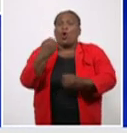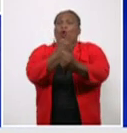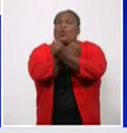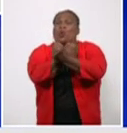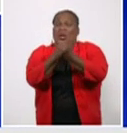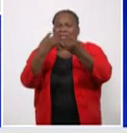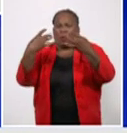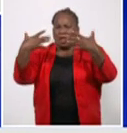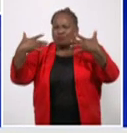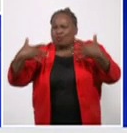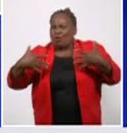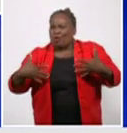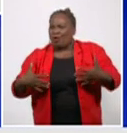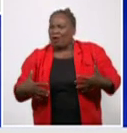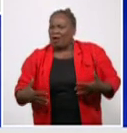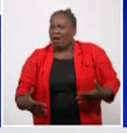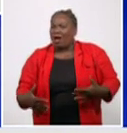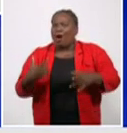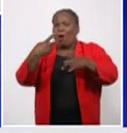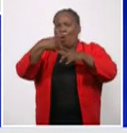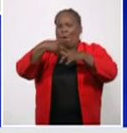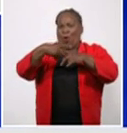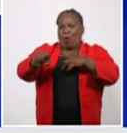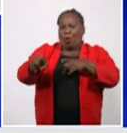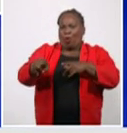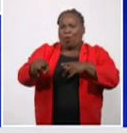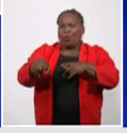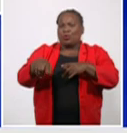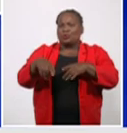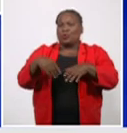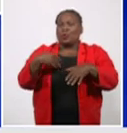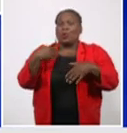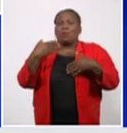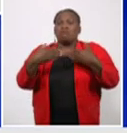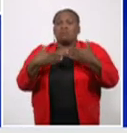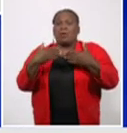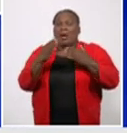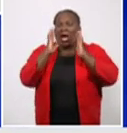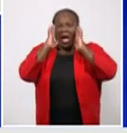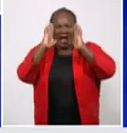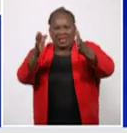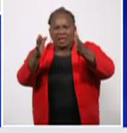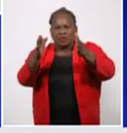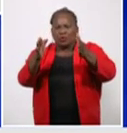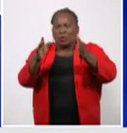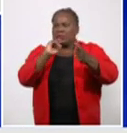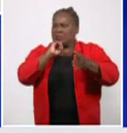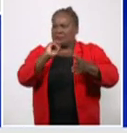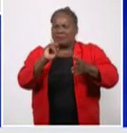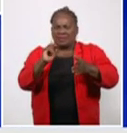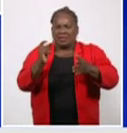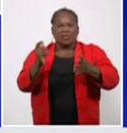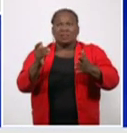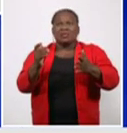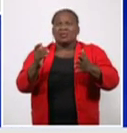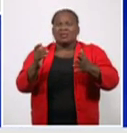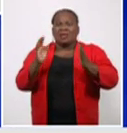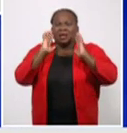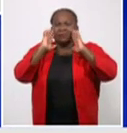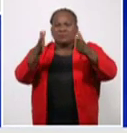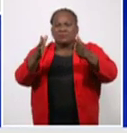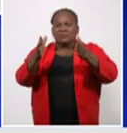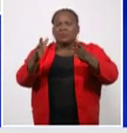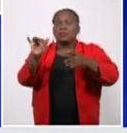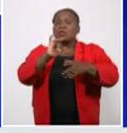Otro, fundamentalmente, el trastorno de la atención le cuesta un poco de trabajo concentrarse, la pérdida